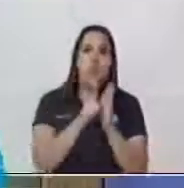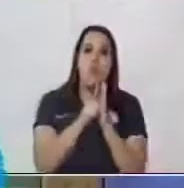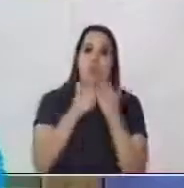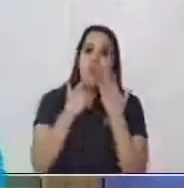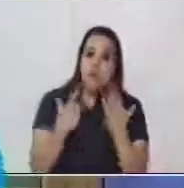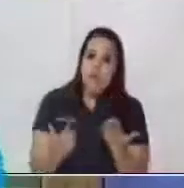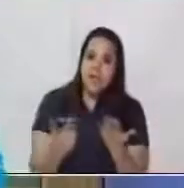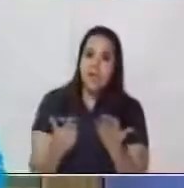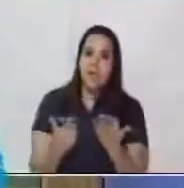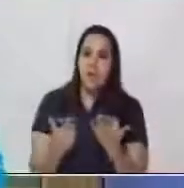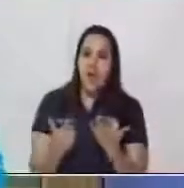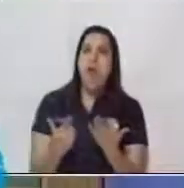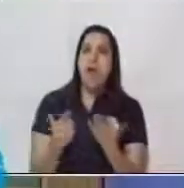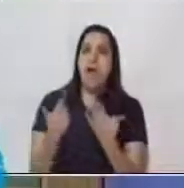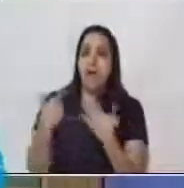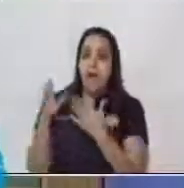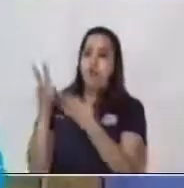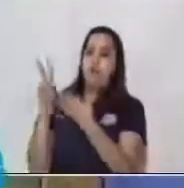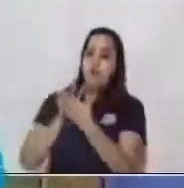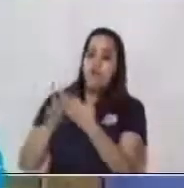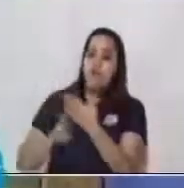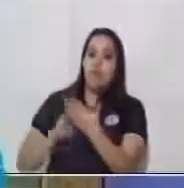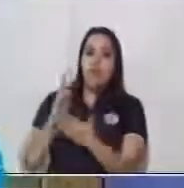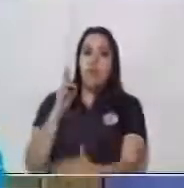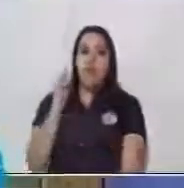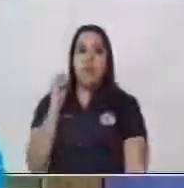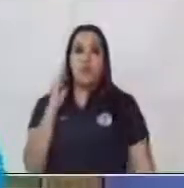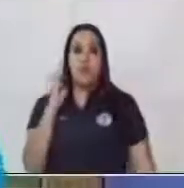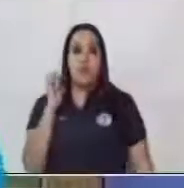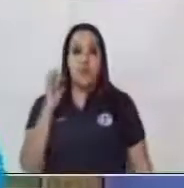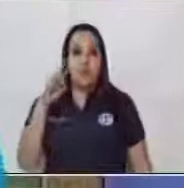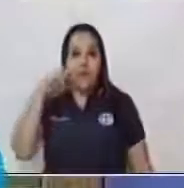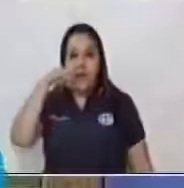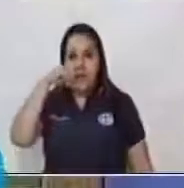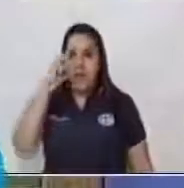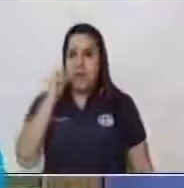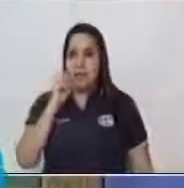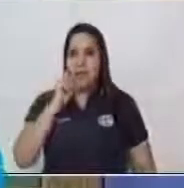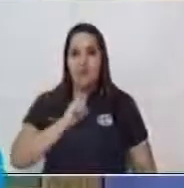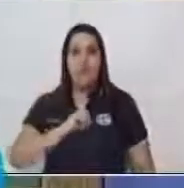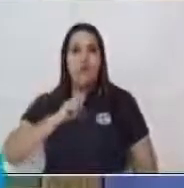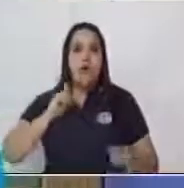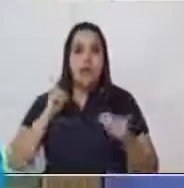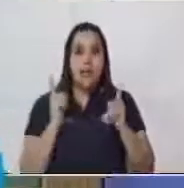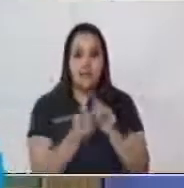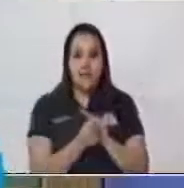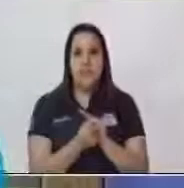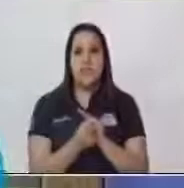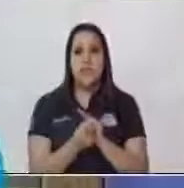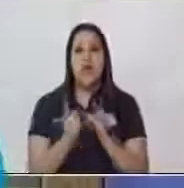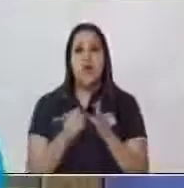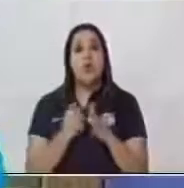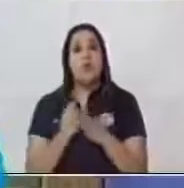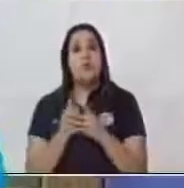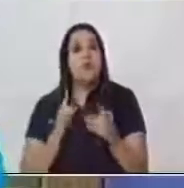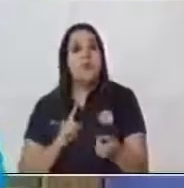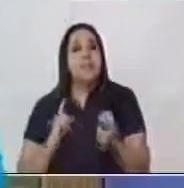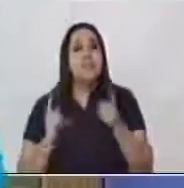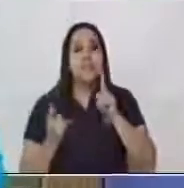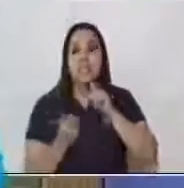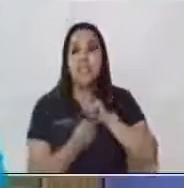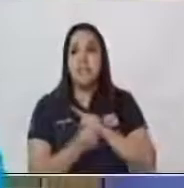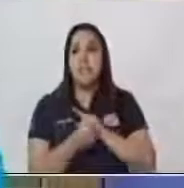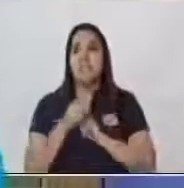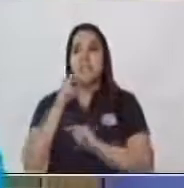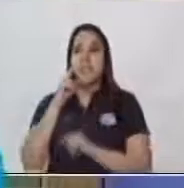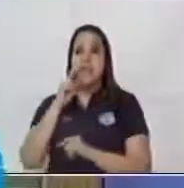Roberto. Entonces acá hay una oración predicativa pasiva porque hay un verbo